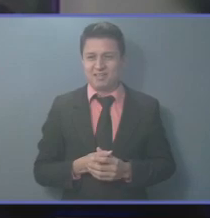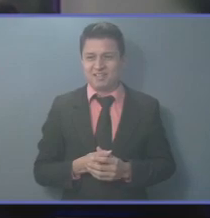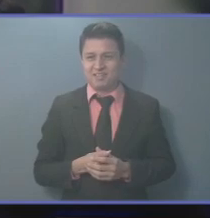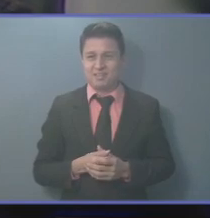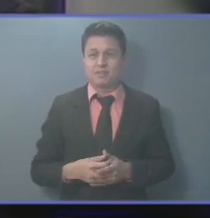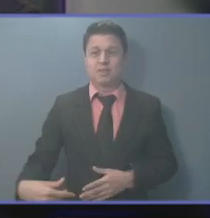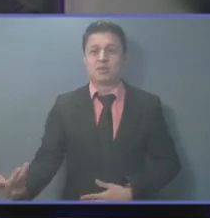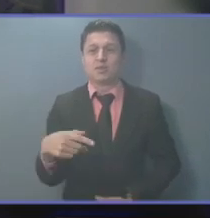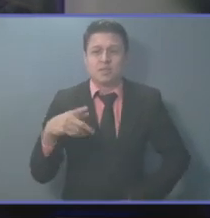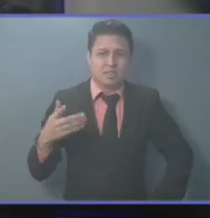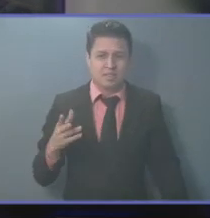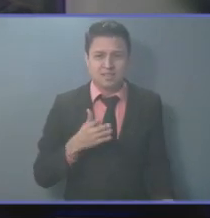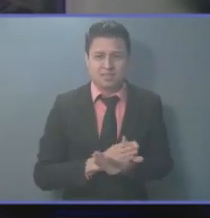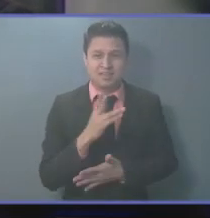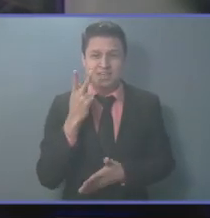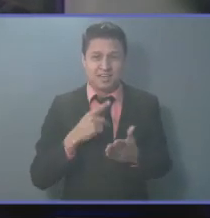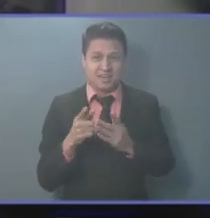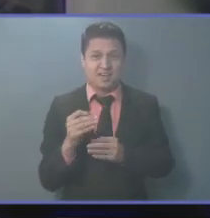Y estaba por la vía